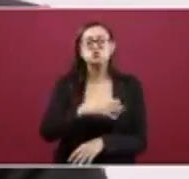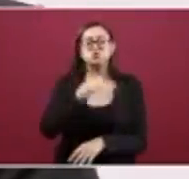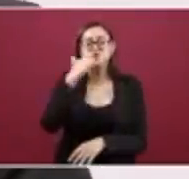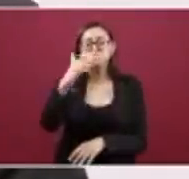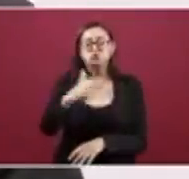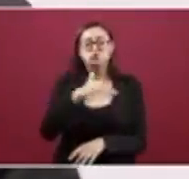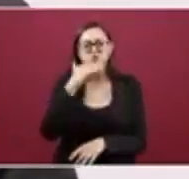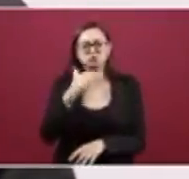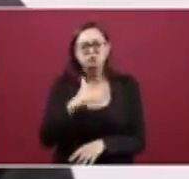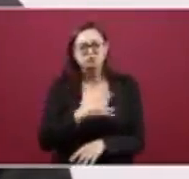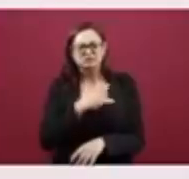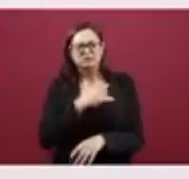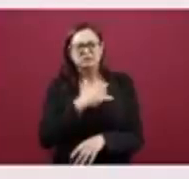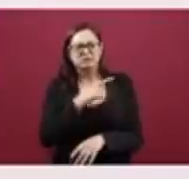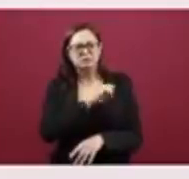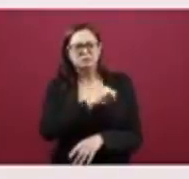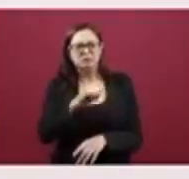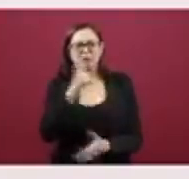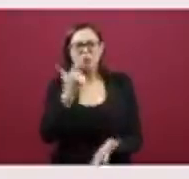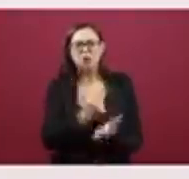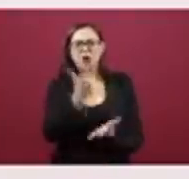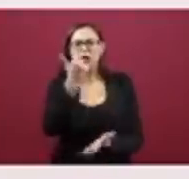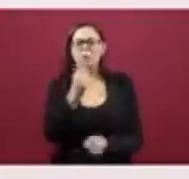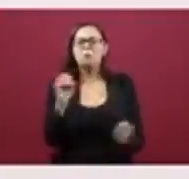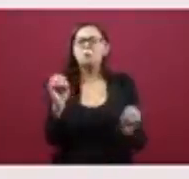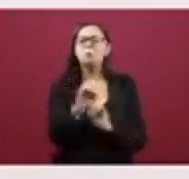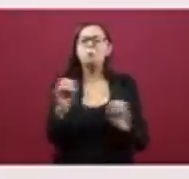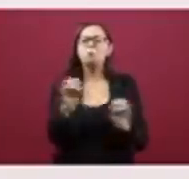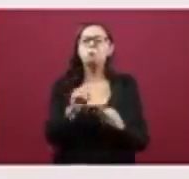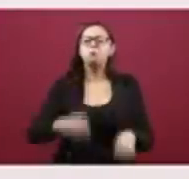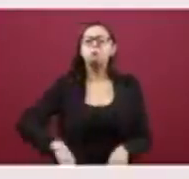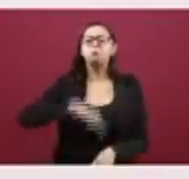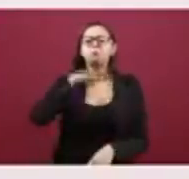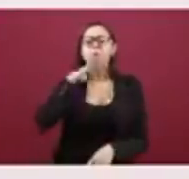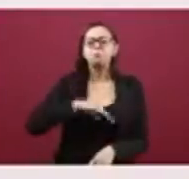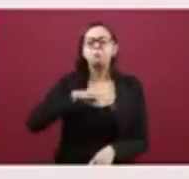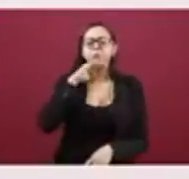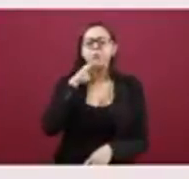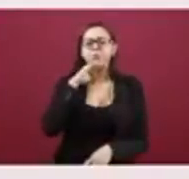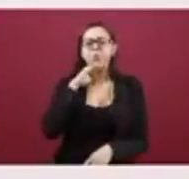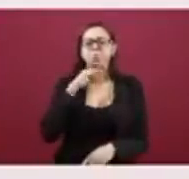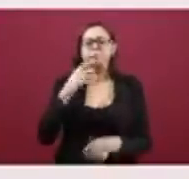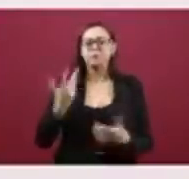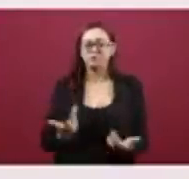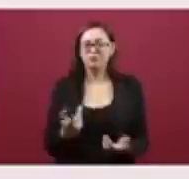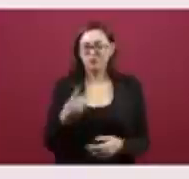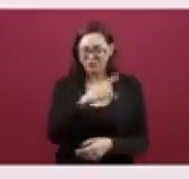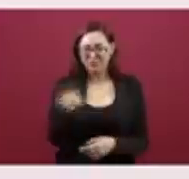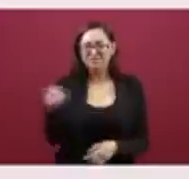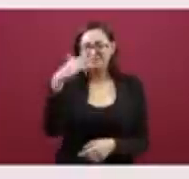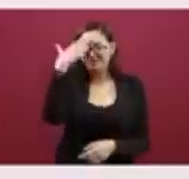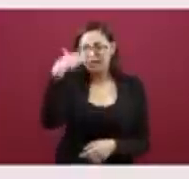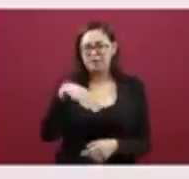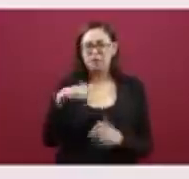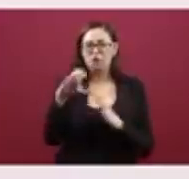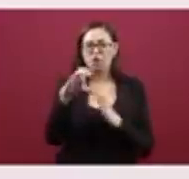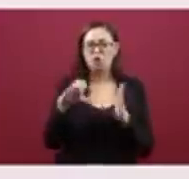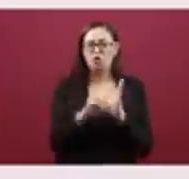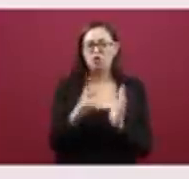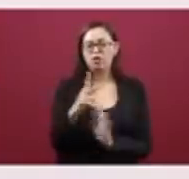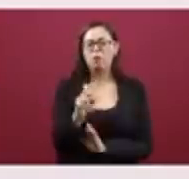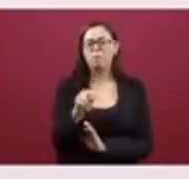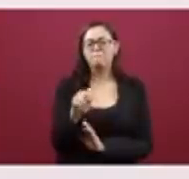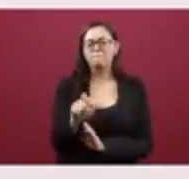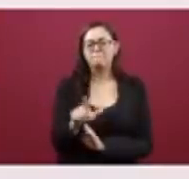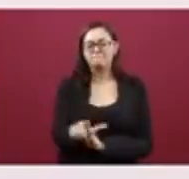grave saben cuando se reformó el código penal para quitar